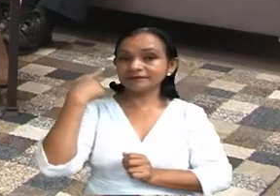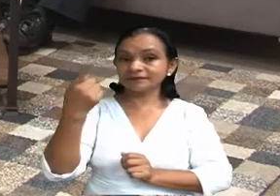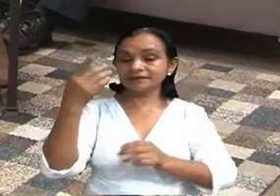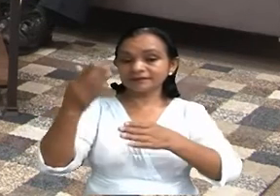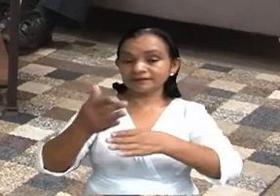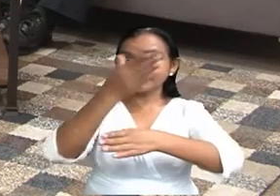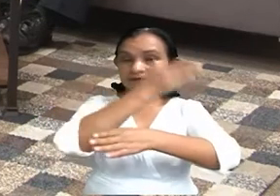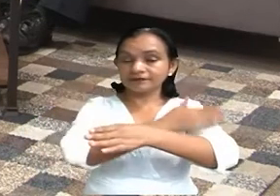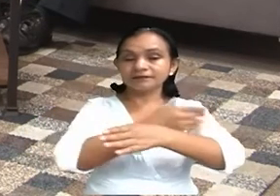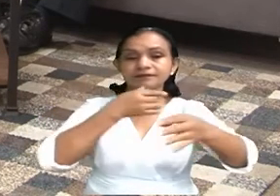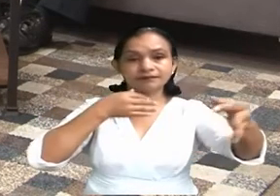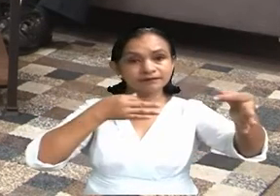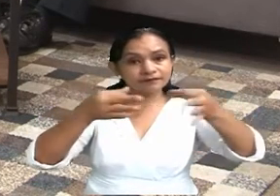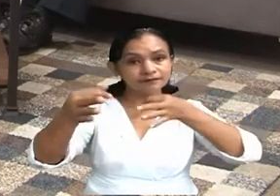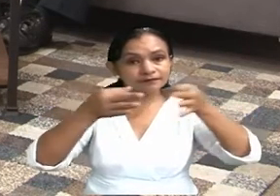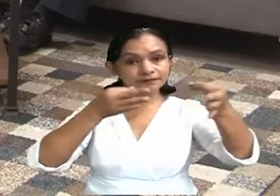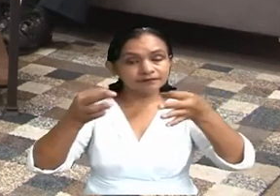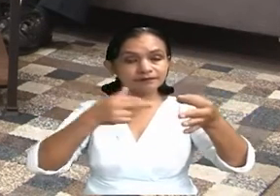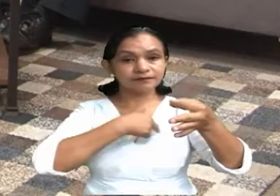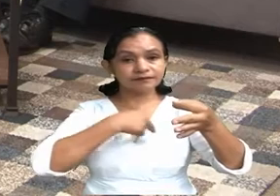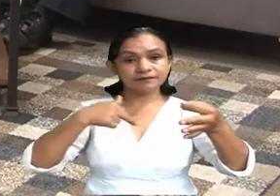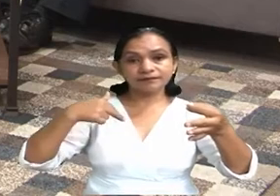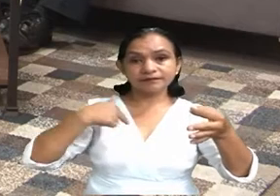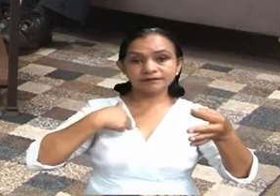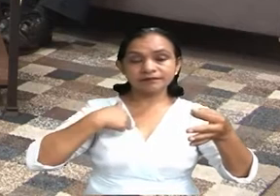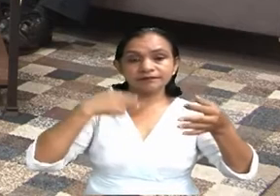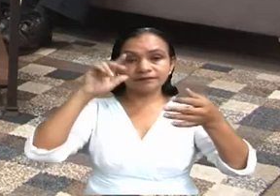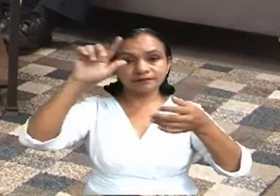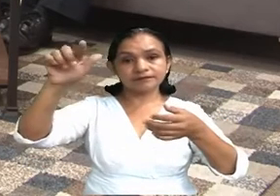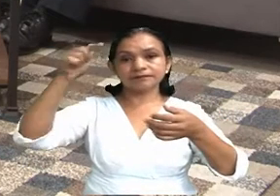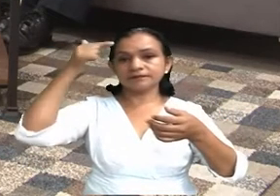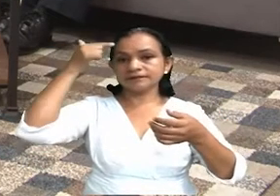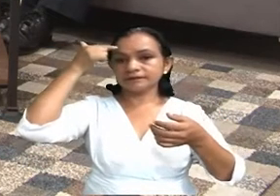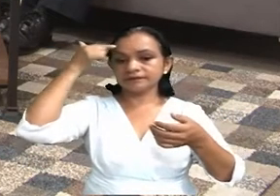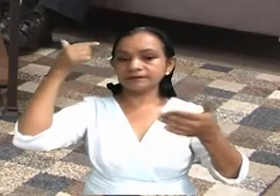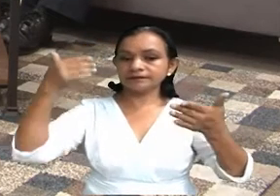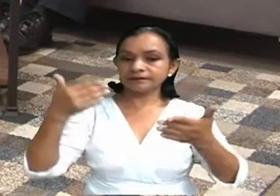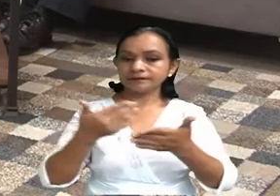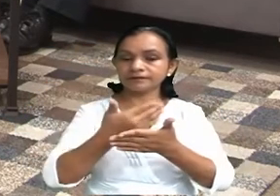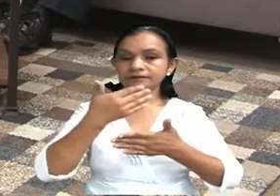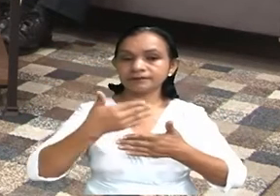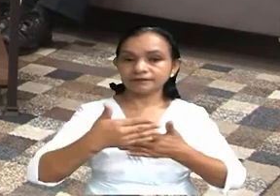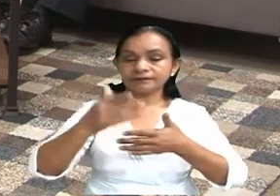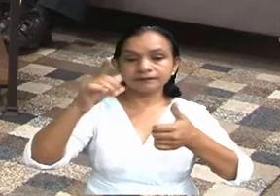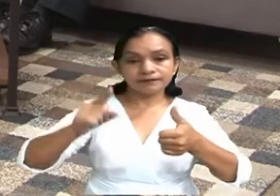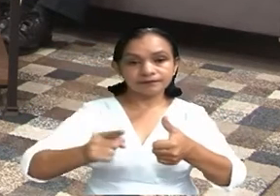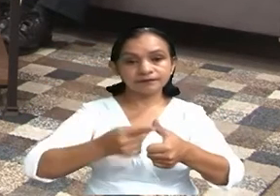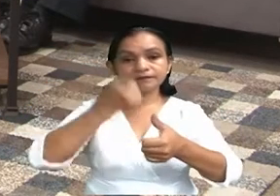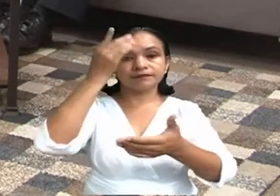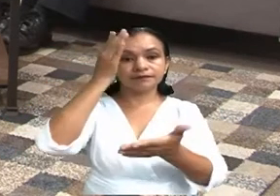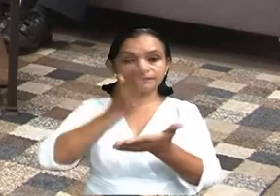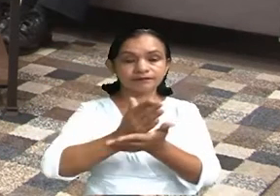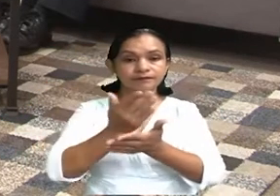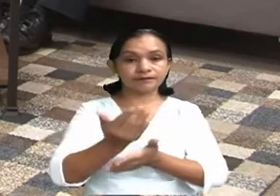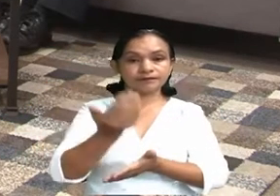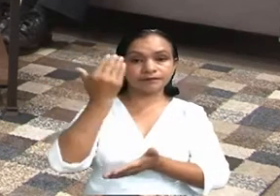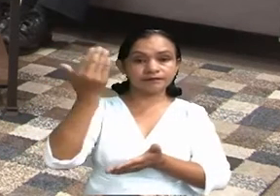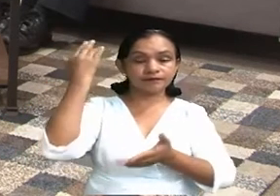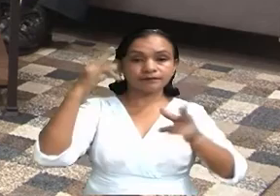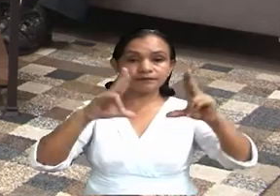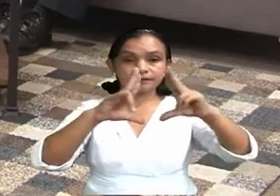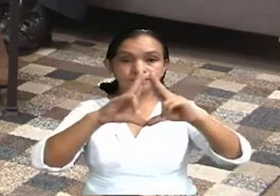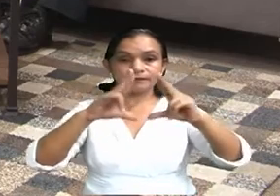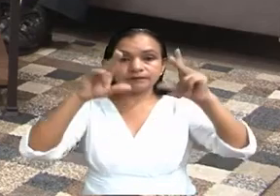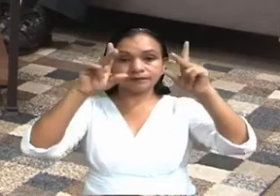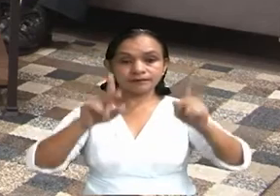dicho, estamos ante un gobierno que por primera vez en la historia de Nicaragua tiene a las